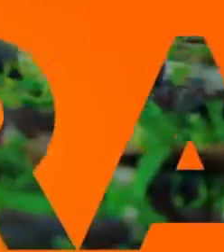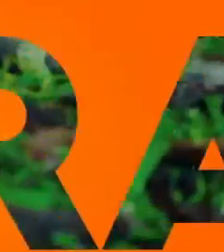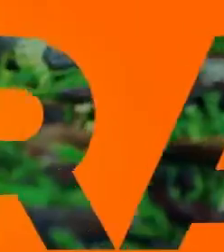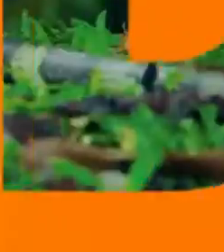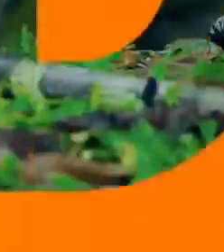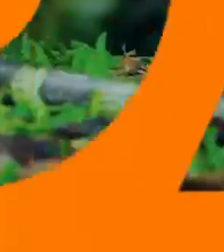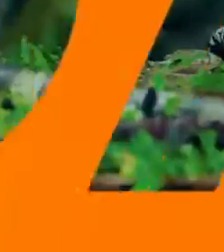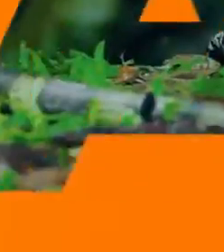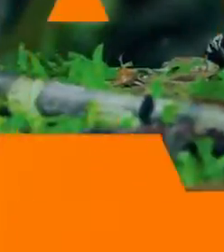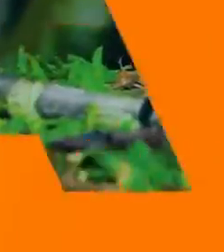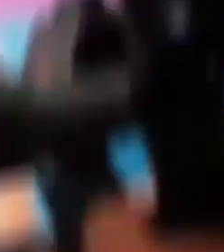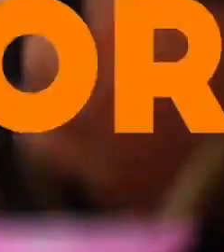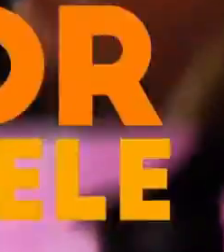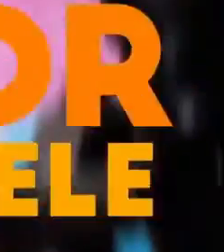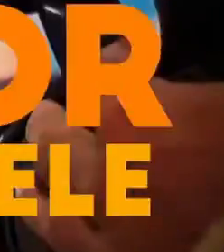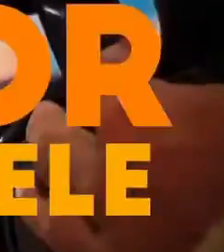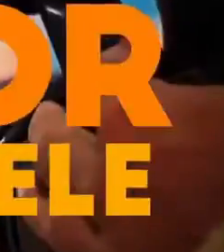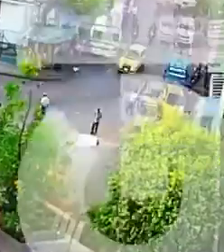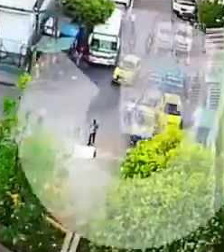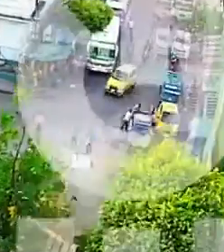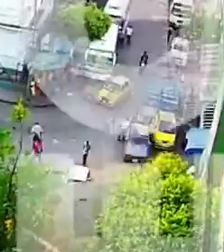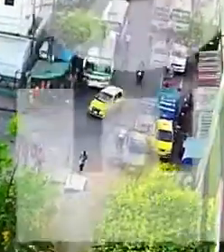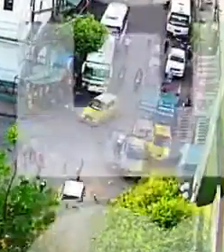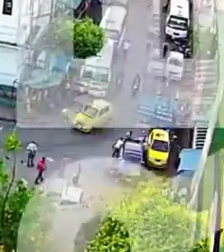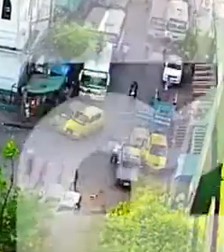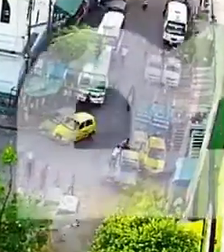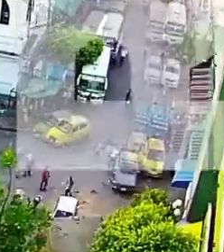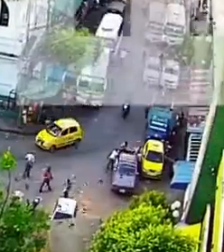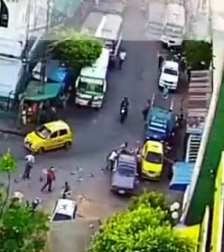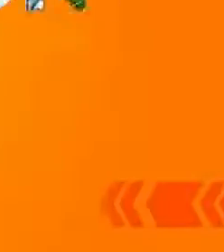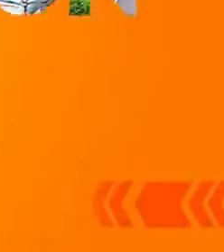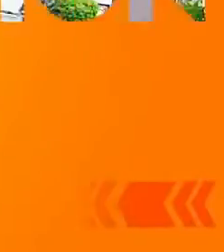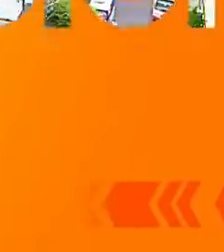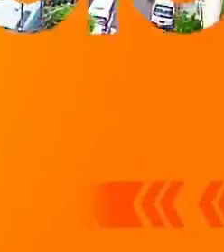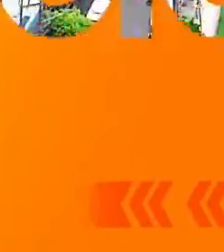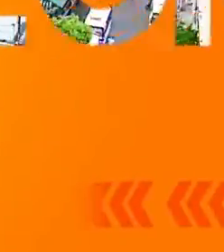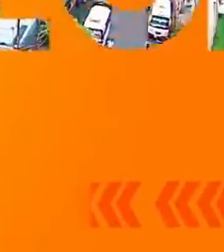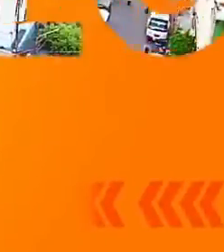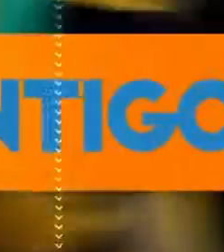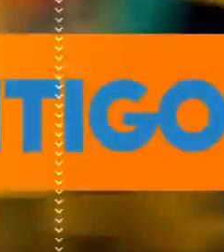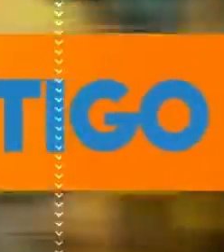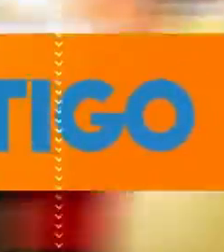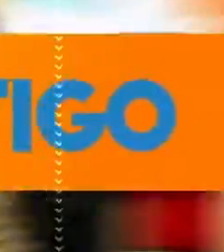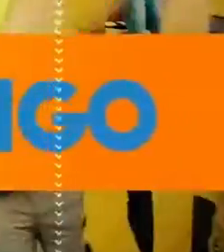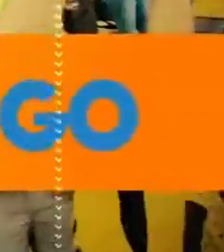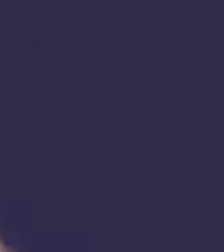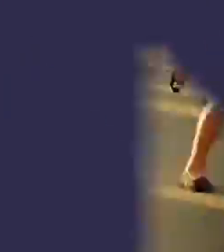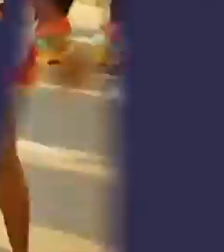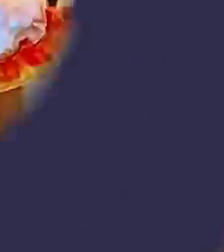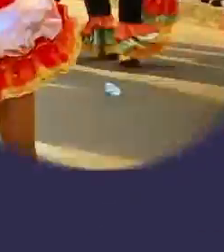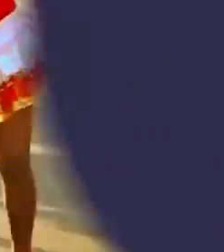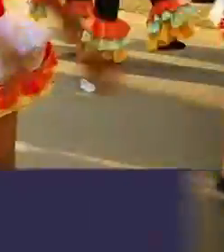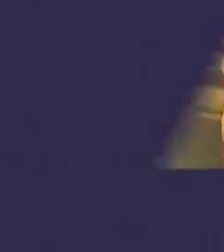negra la vida es la mejor tener en nuestra región el